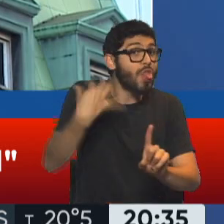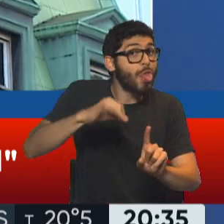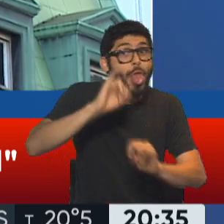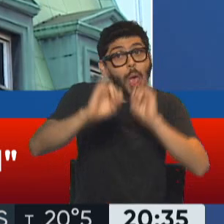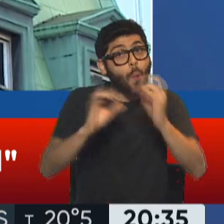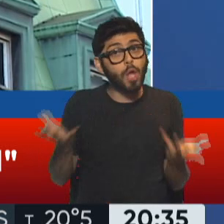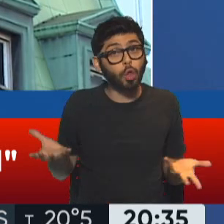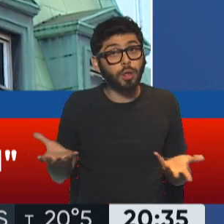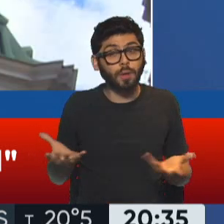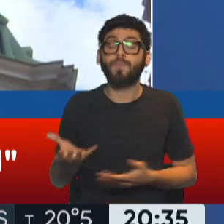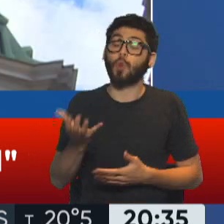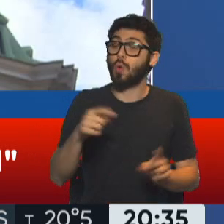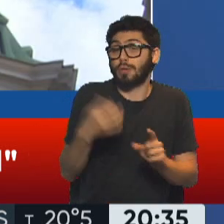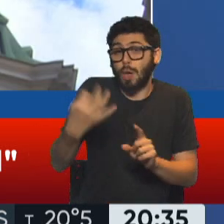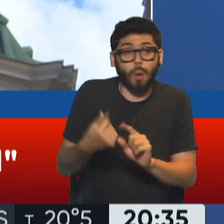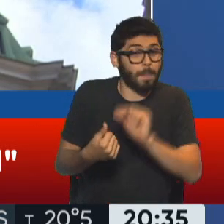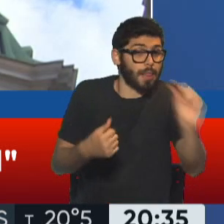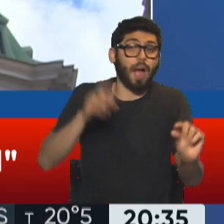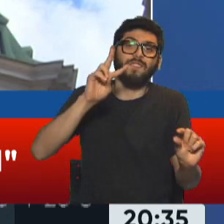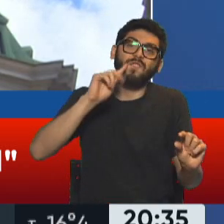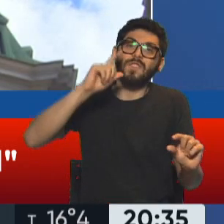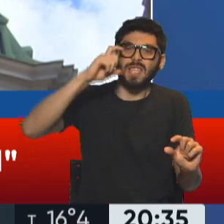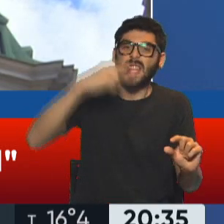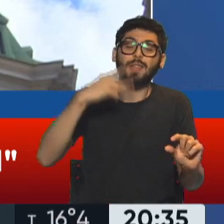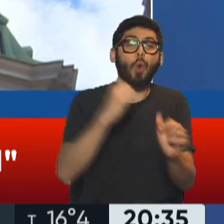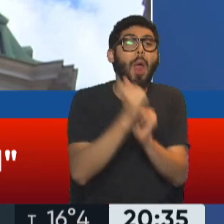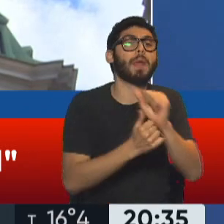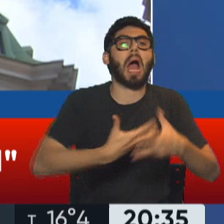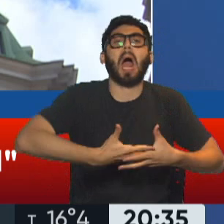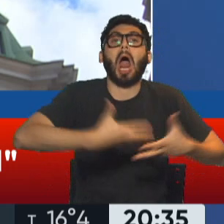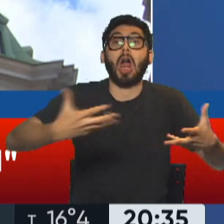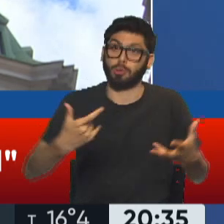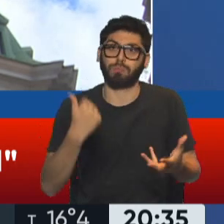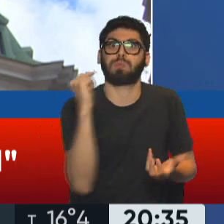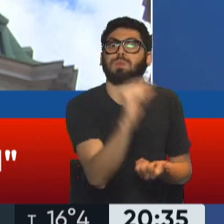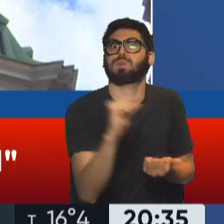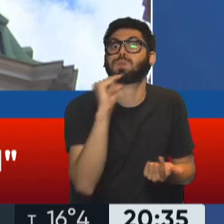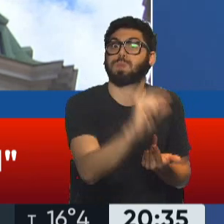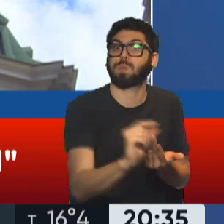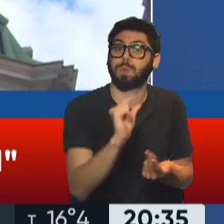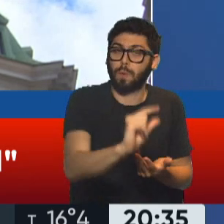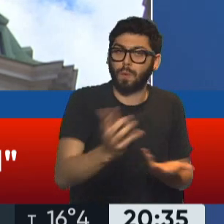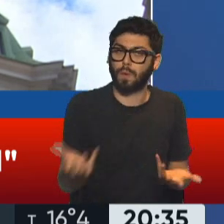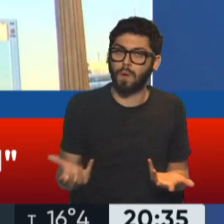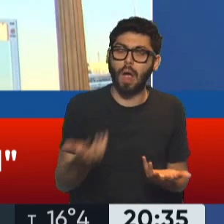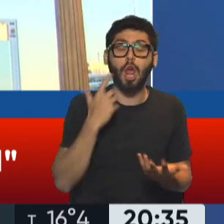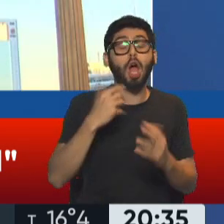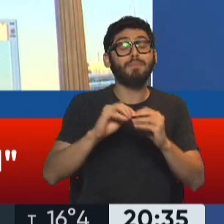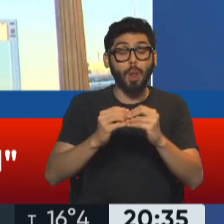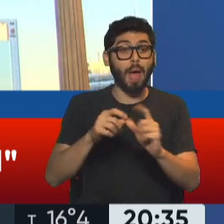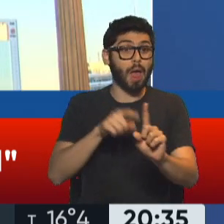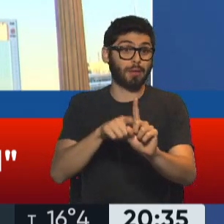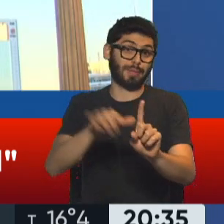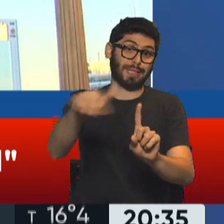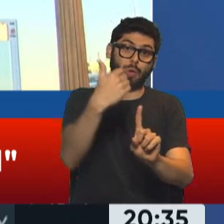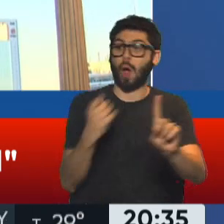para Vicentín seguro. Digo, para grandes empresas iba ese dinero. El problema está que cuando lo reemplaza, el que lo reemplaza